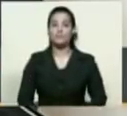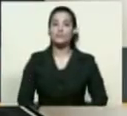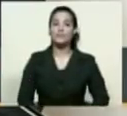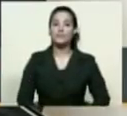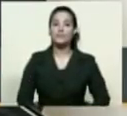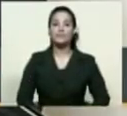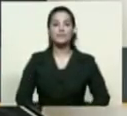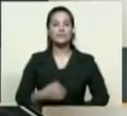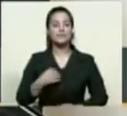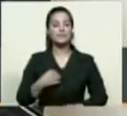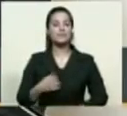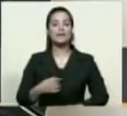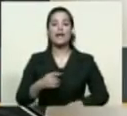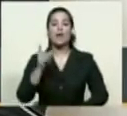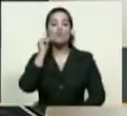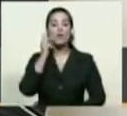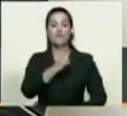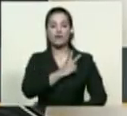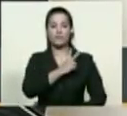Continúa Liz Flores de Venevisión.